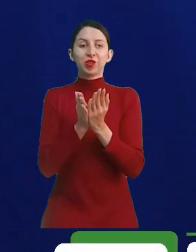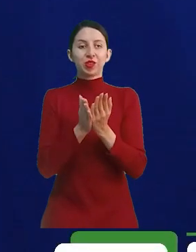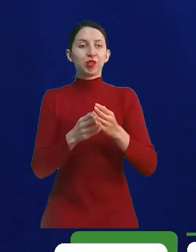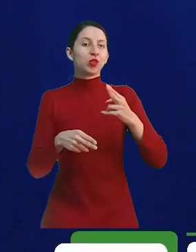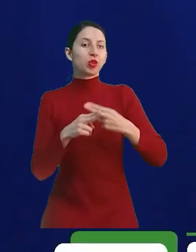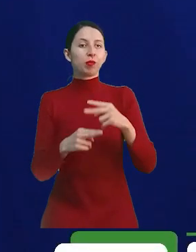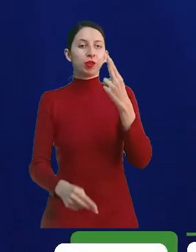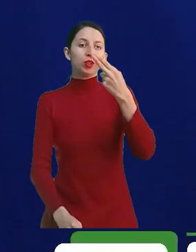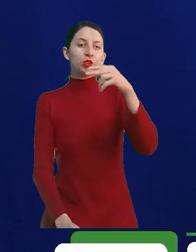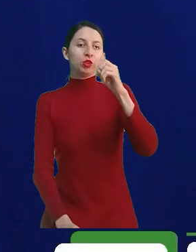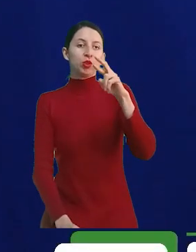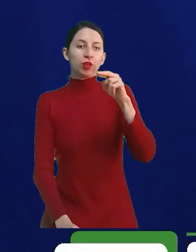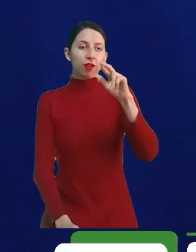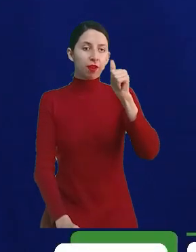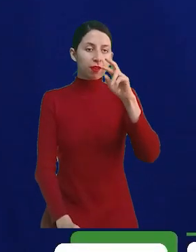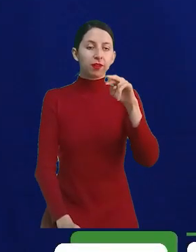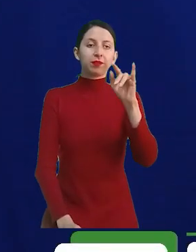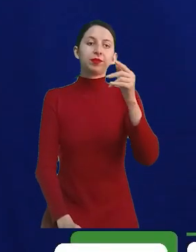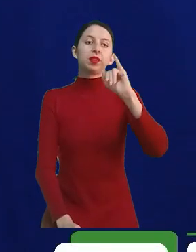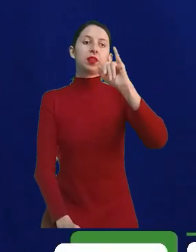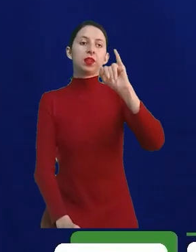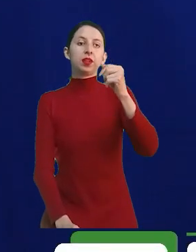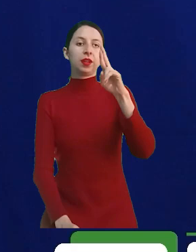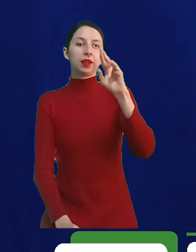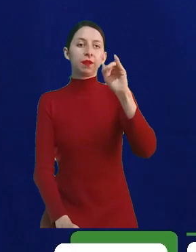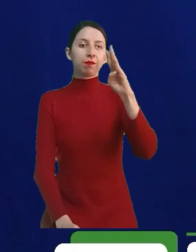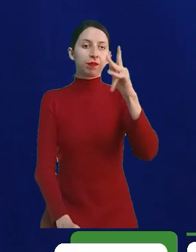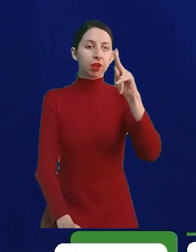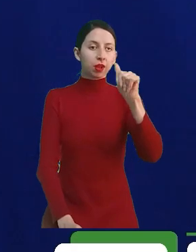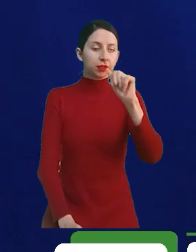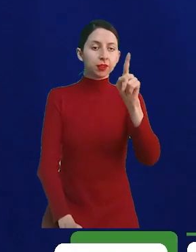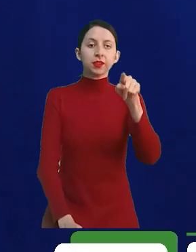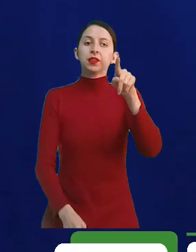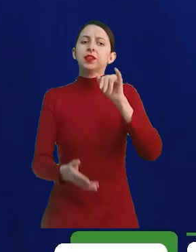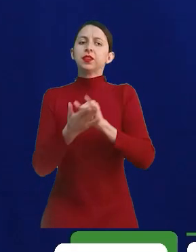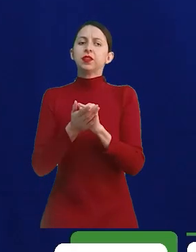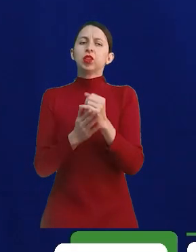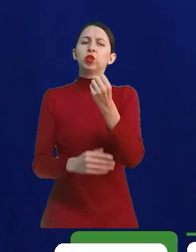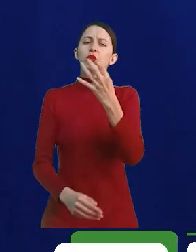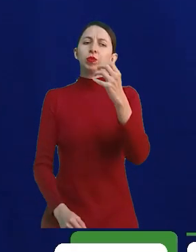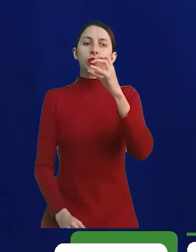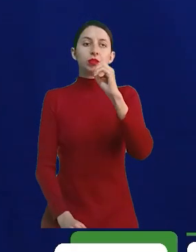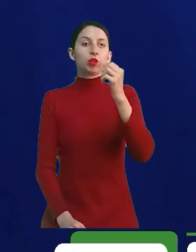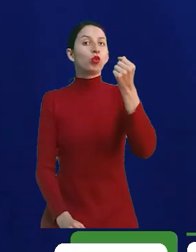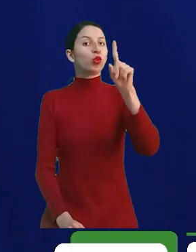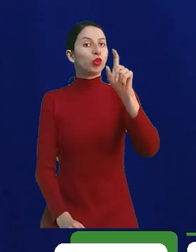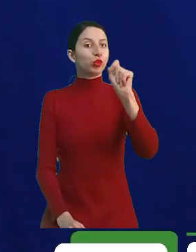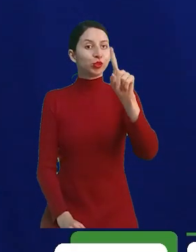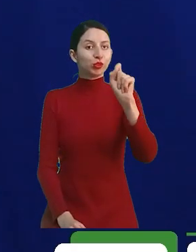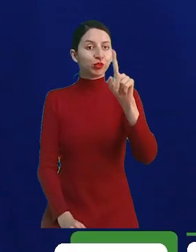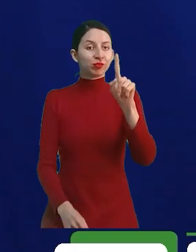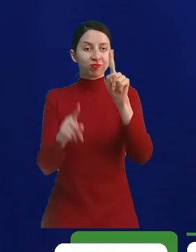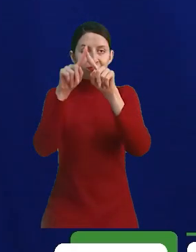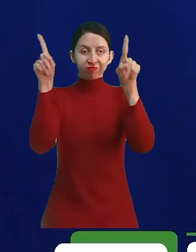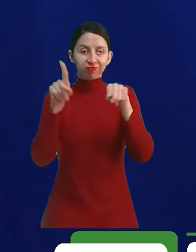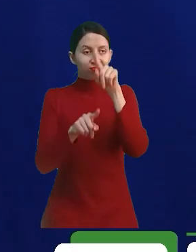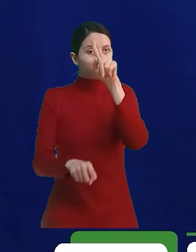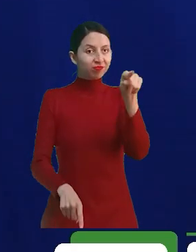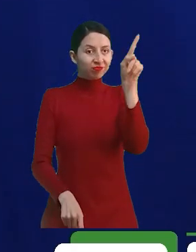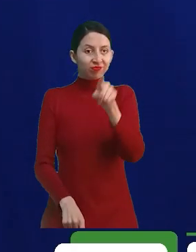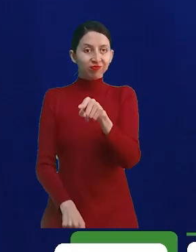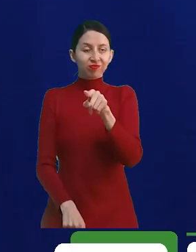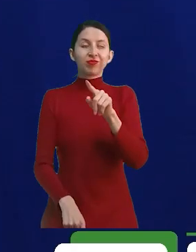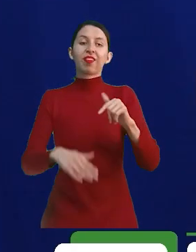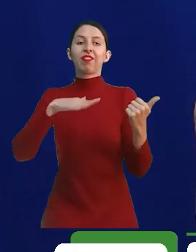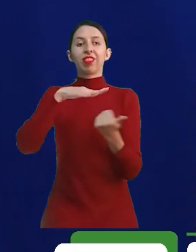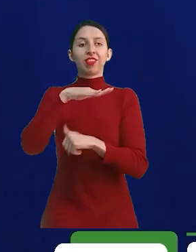la facultad de Educación Mi nombre es Hernán Modesto Rivas Escobar y soy el número 011 en el tarjetón soy candidato